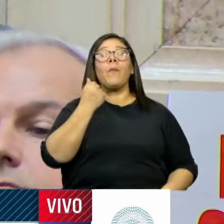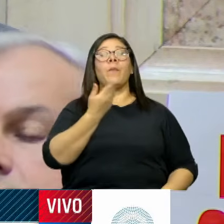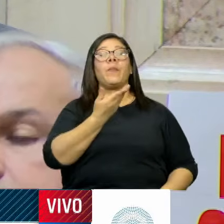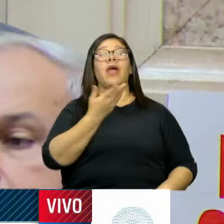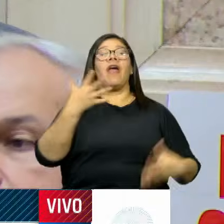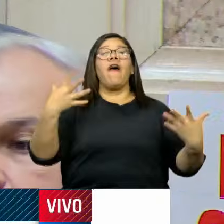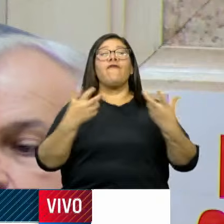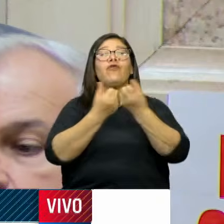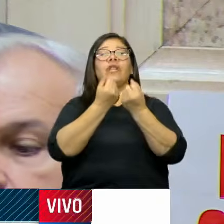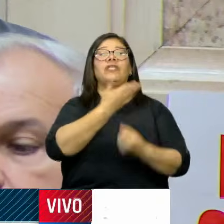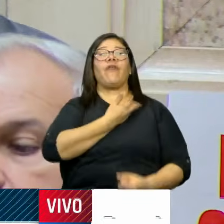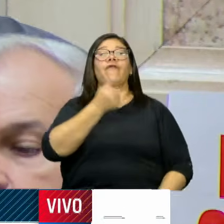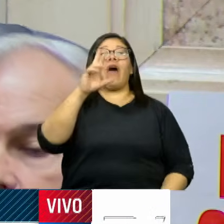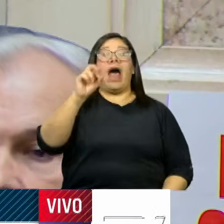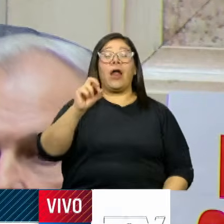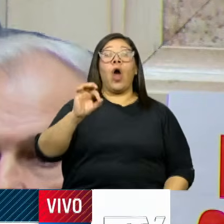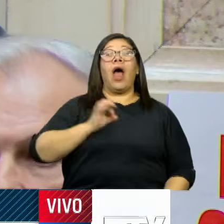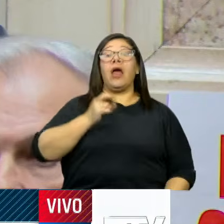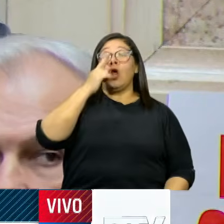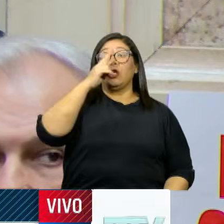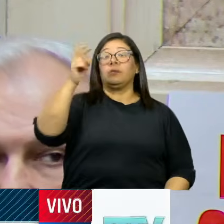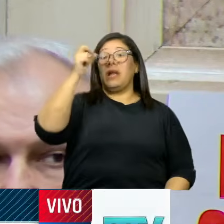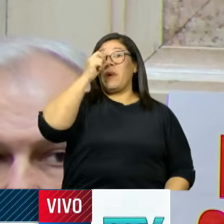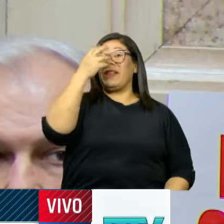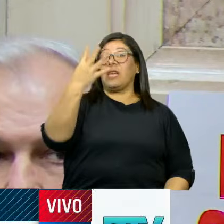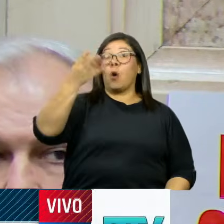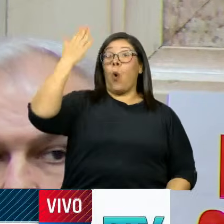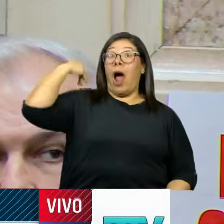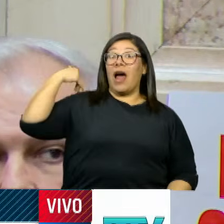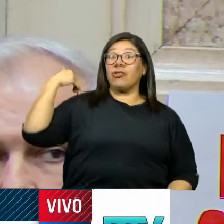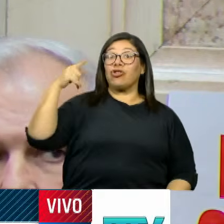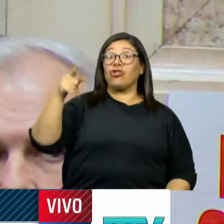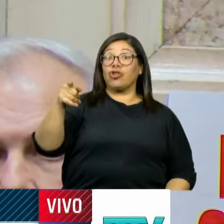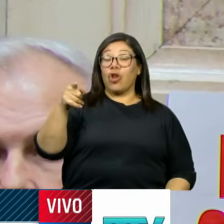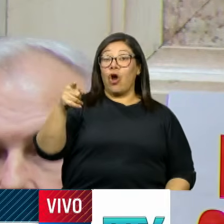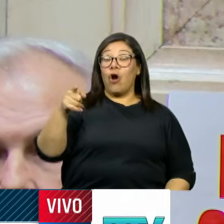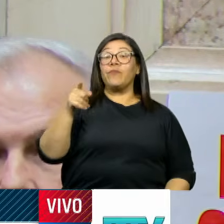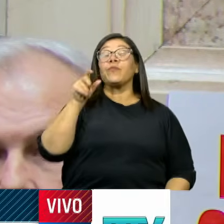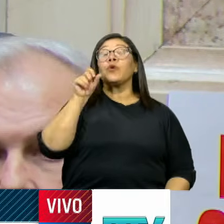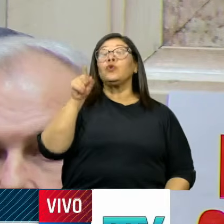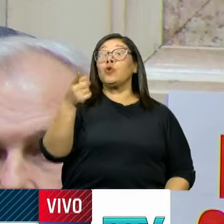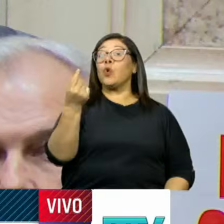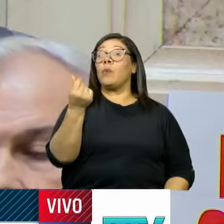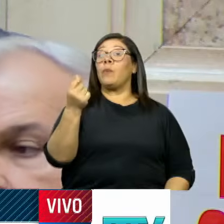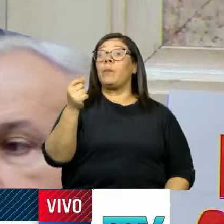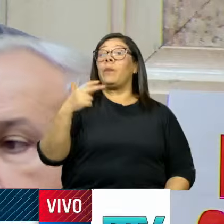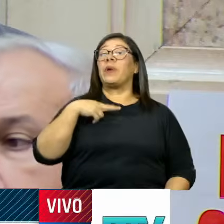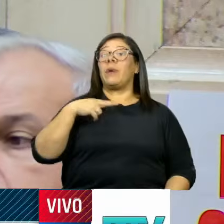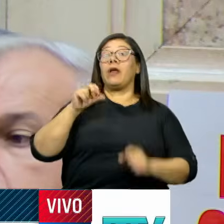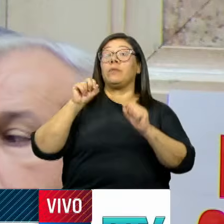el 2024 pasó de un patrimonio de 12 millones a